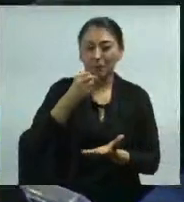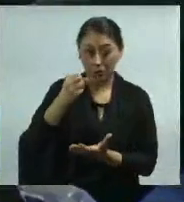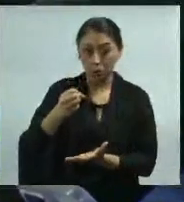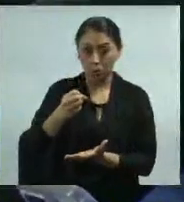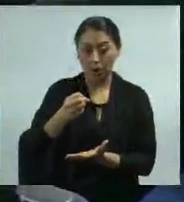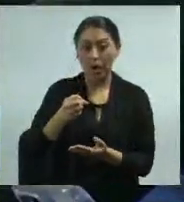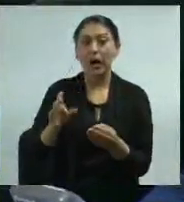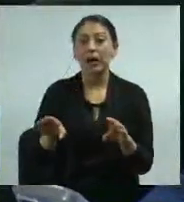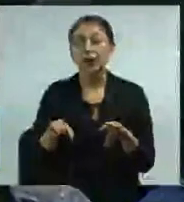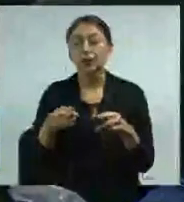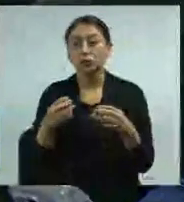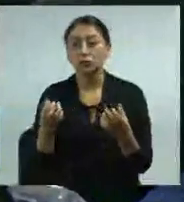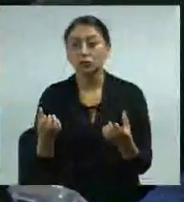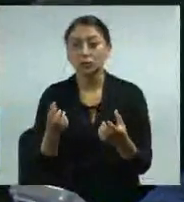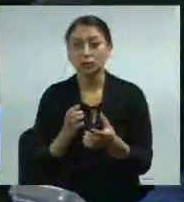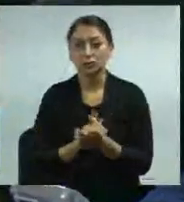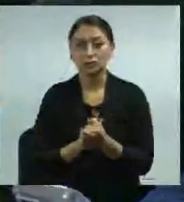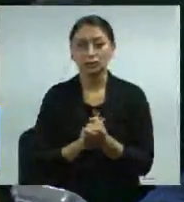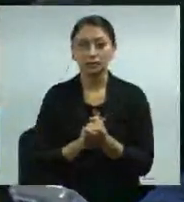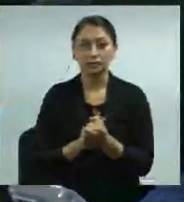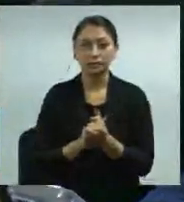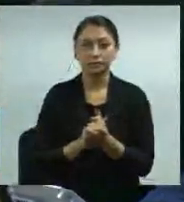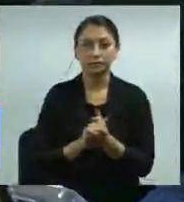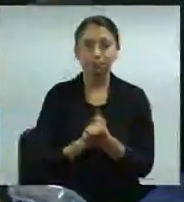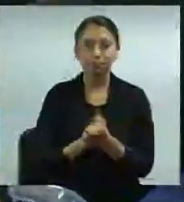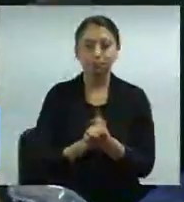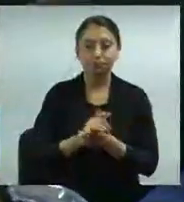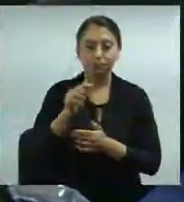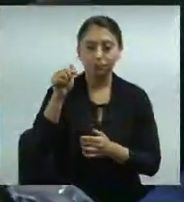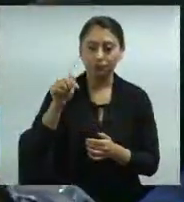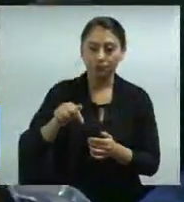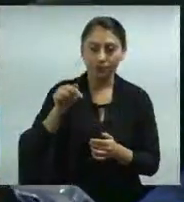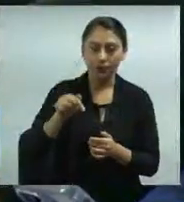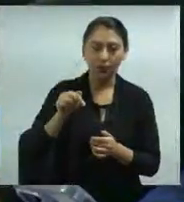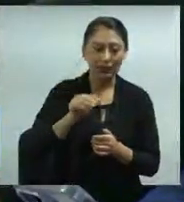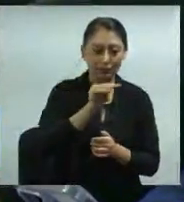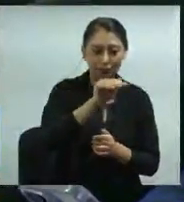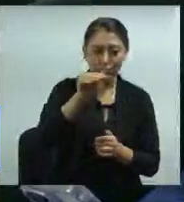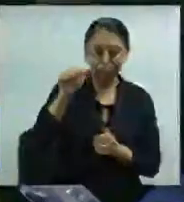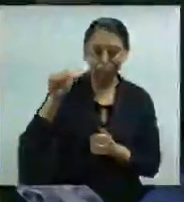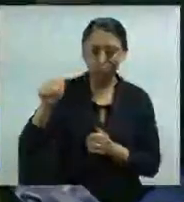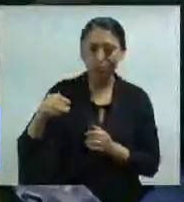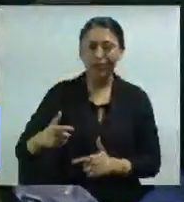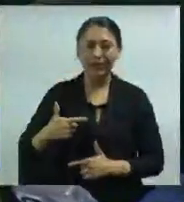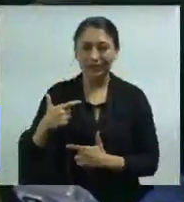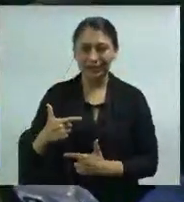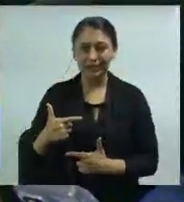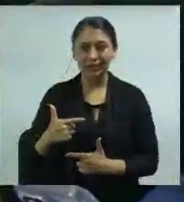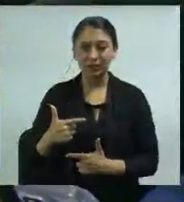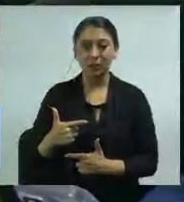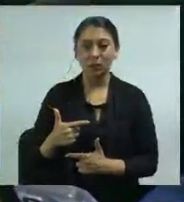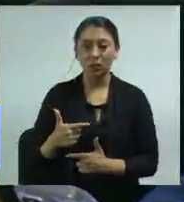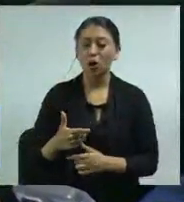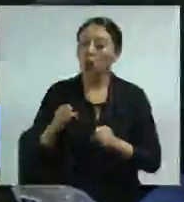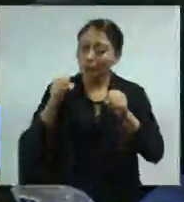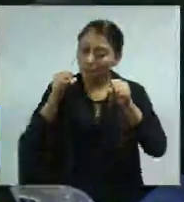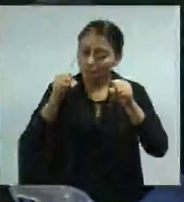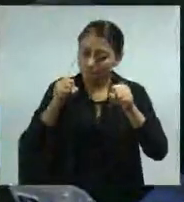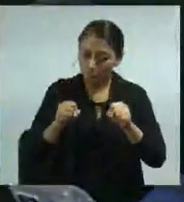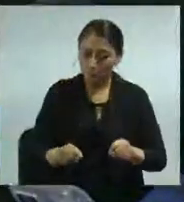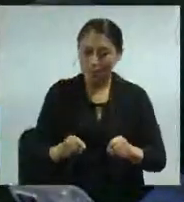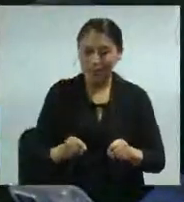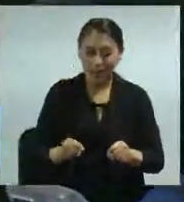se hicieron un llamado para también con el ejército, para que ellos pudieran prestar